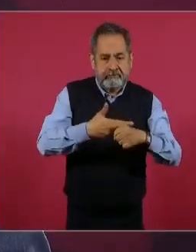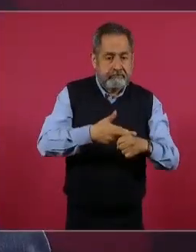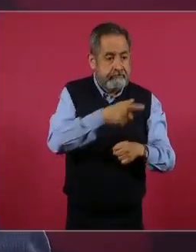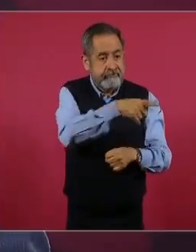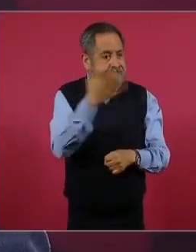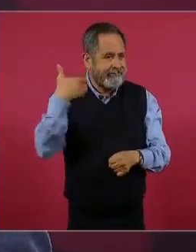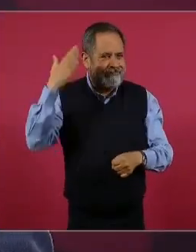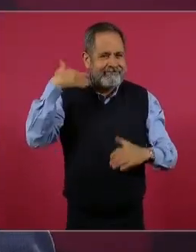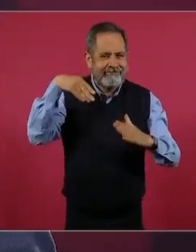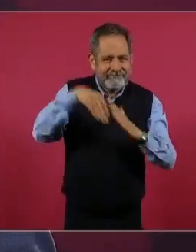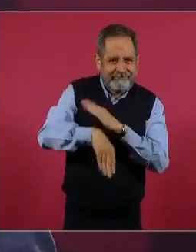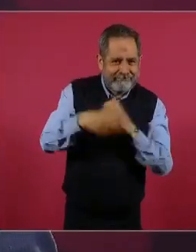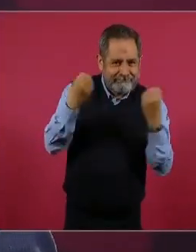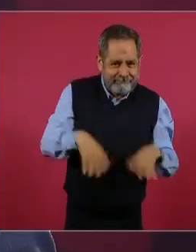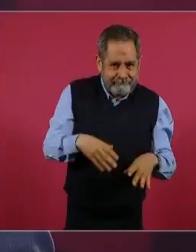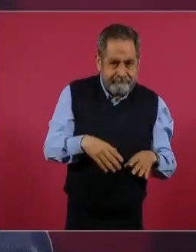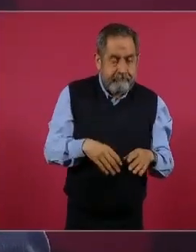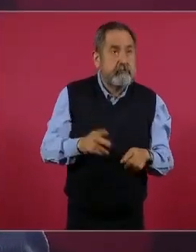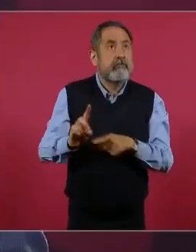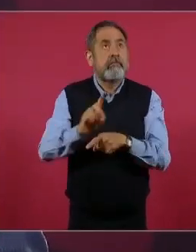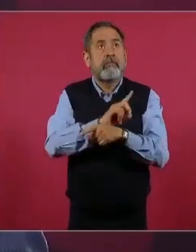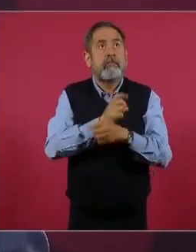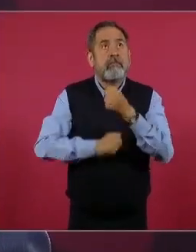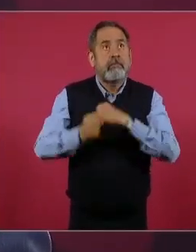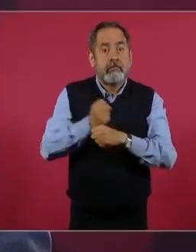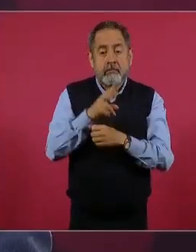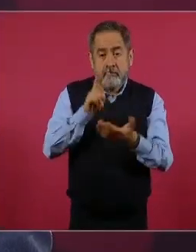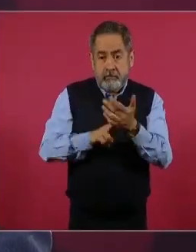verse afectadas. Esto viene desde el 2004.